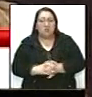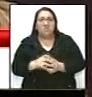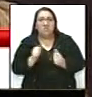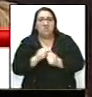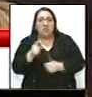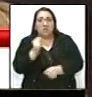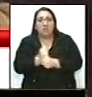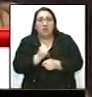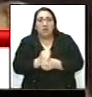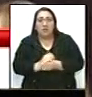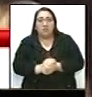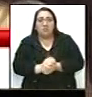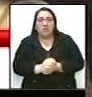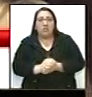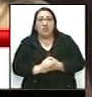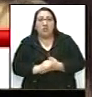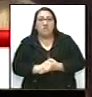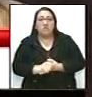presidente.